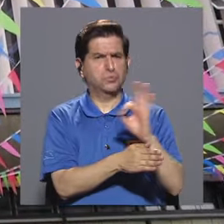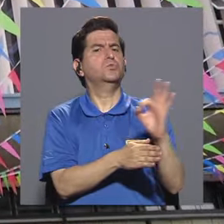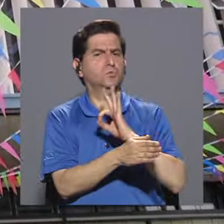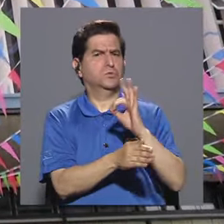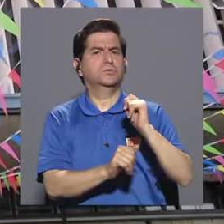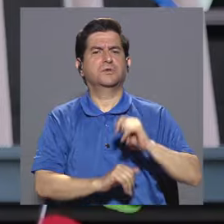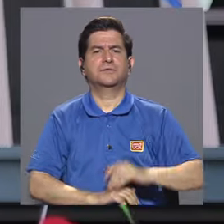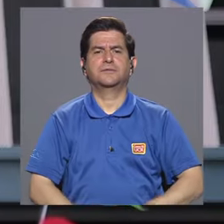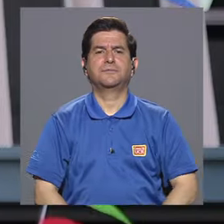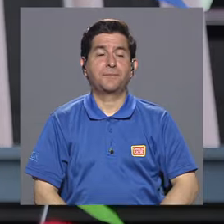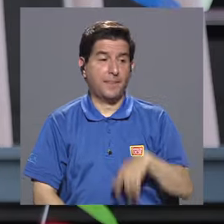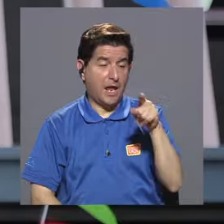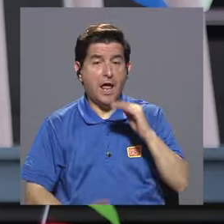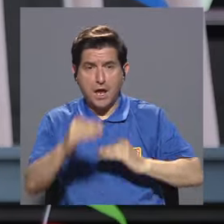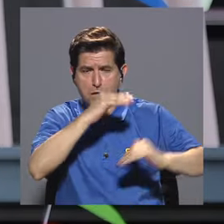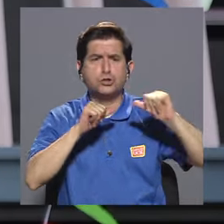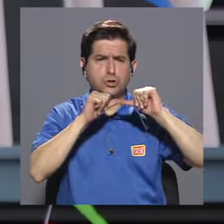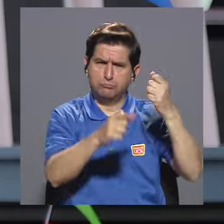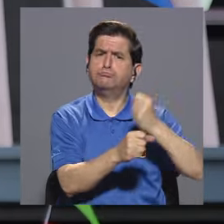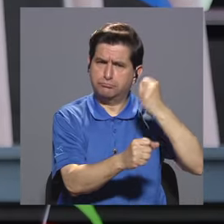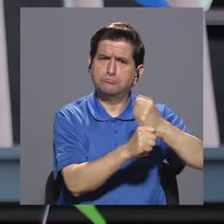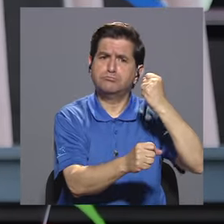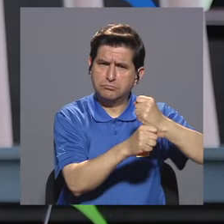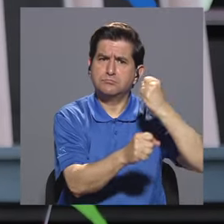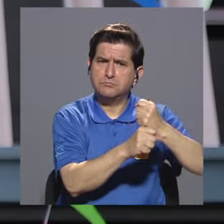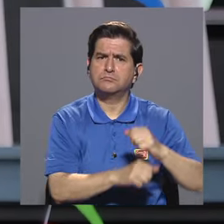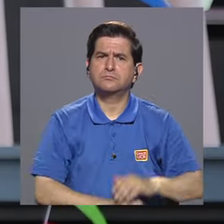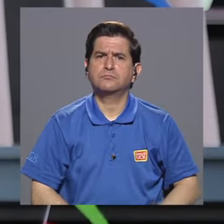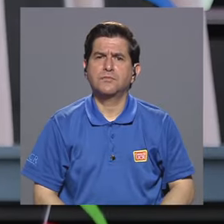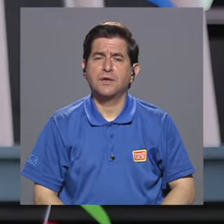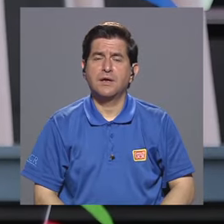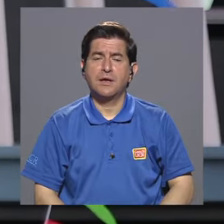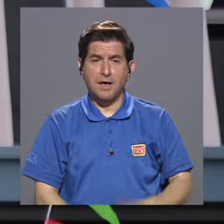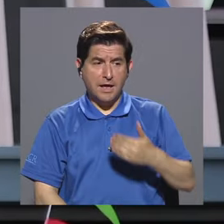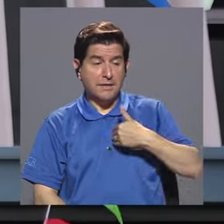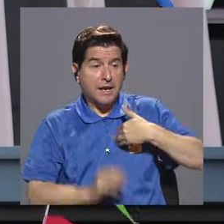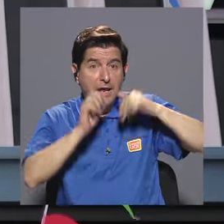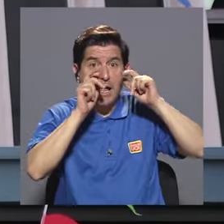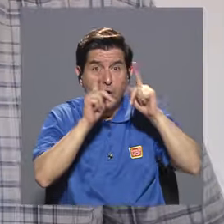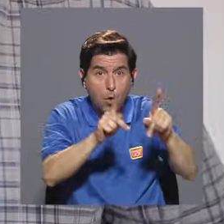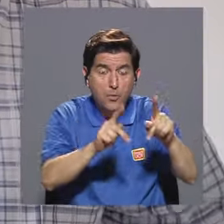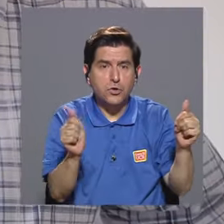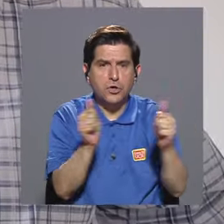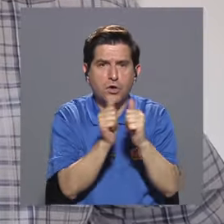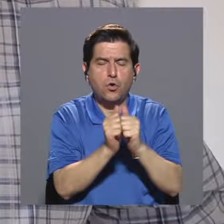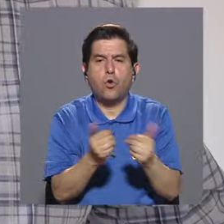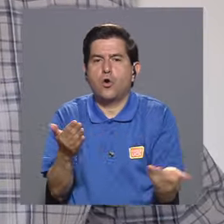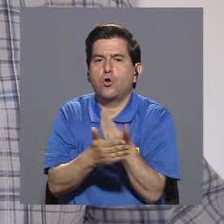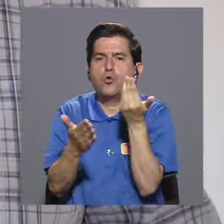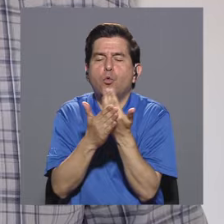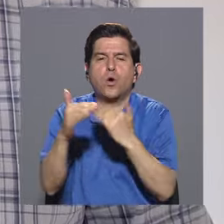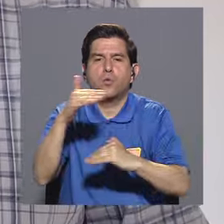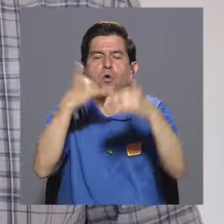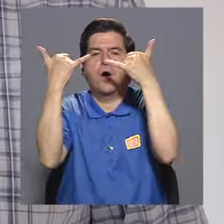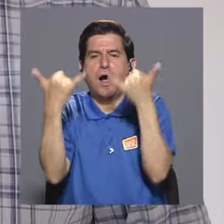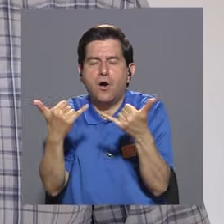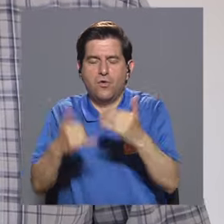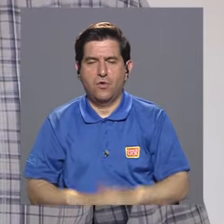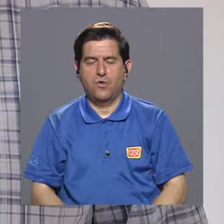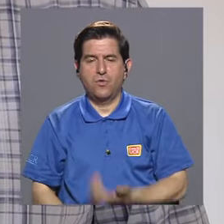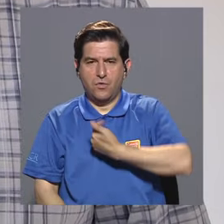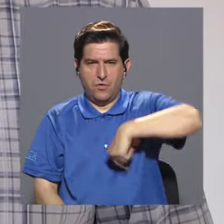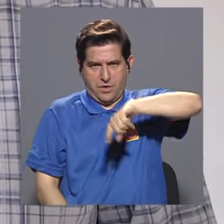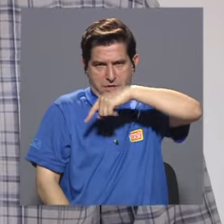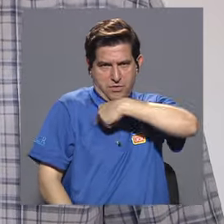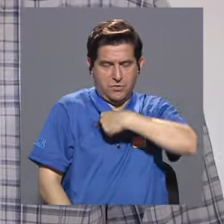en funcionamiento. Este edificio sigue trabajando. Vamos a tener oportunidad, con la adquisición del nuevo edificio,